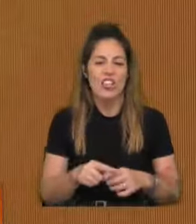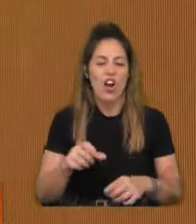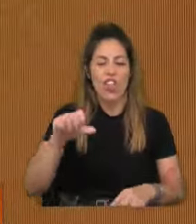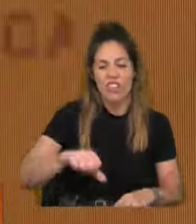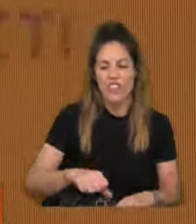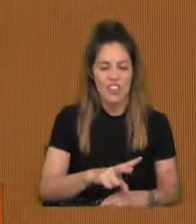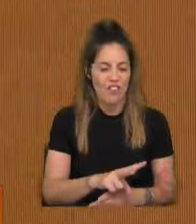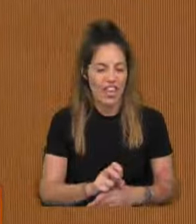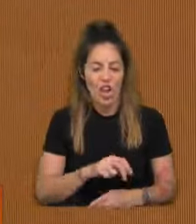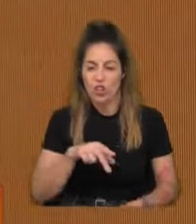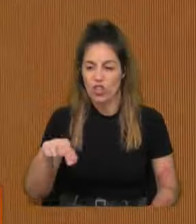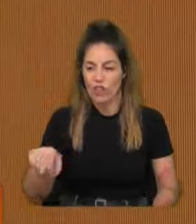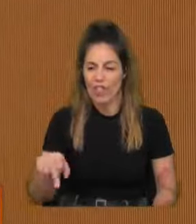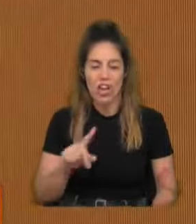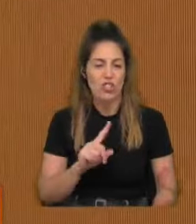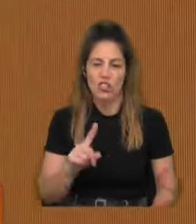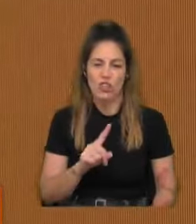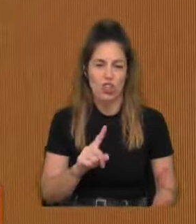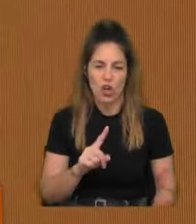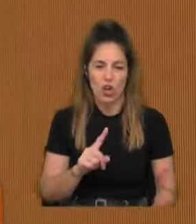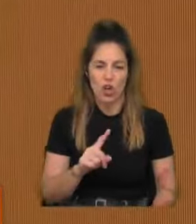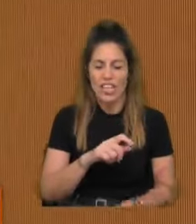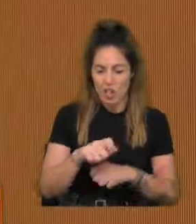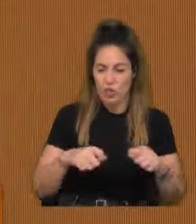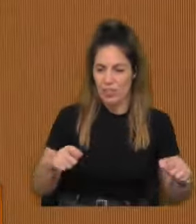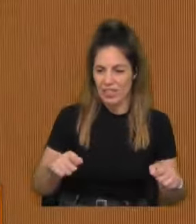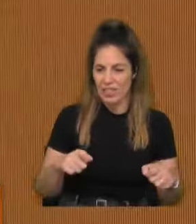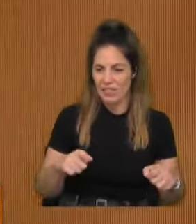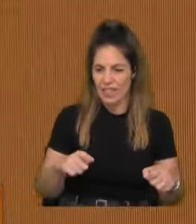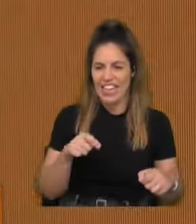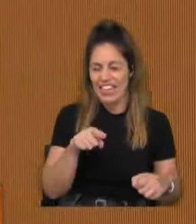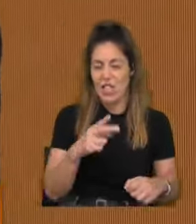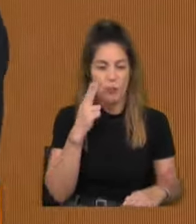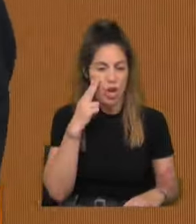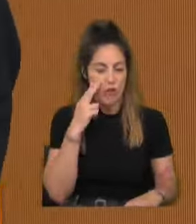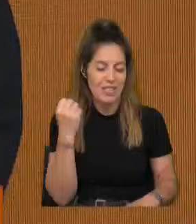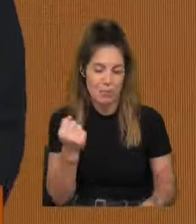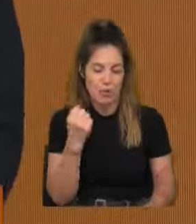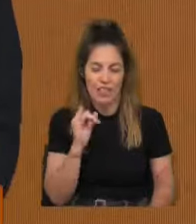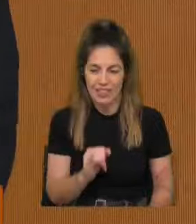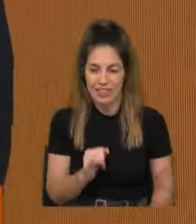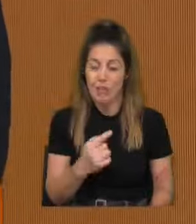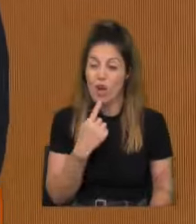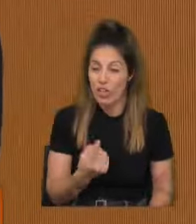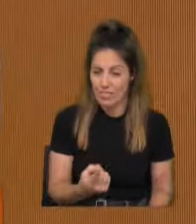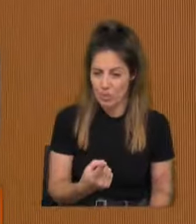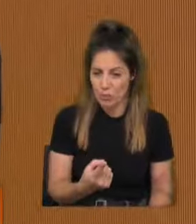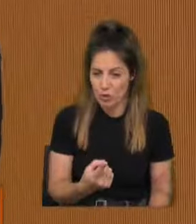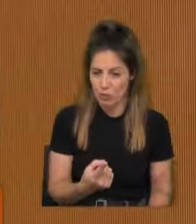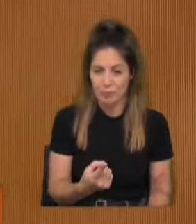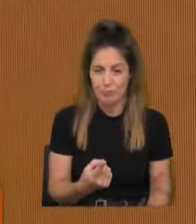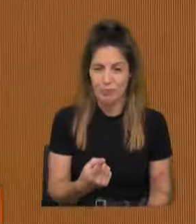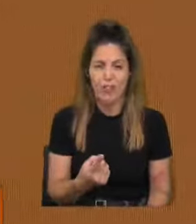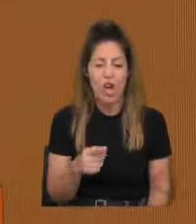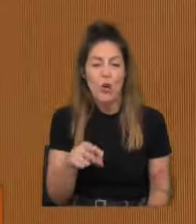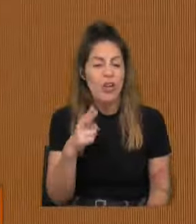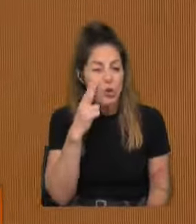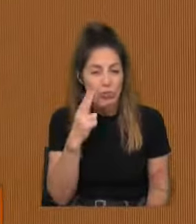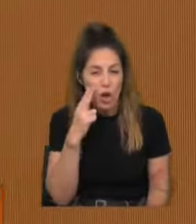fiscal o la sostenibilidad yo no subestimo y el pcnt no subestima ese problema lo que decimos eso no es un